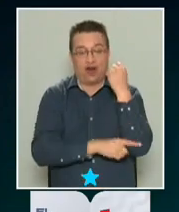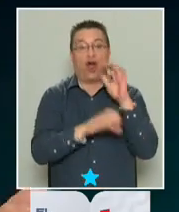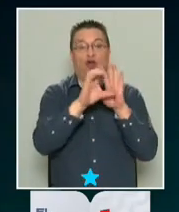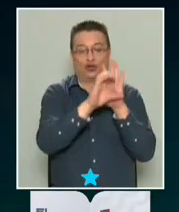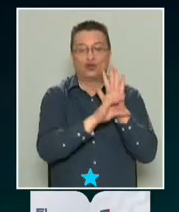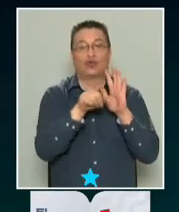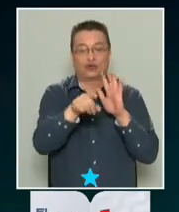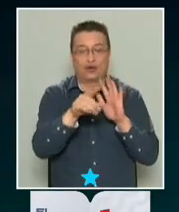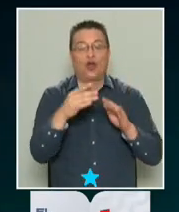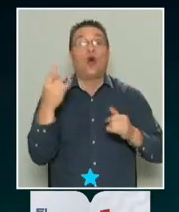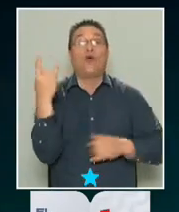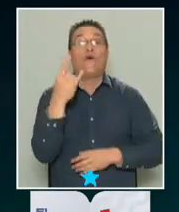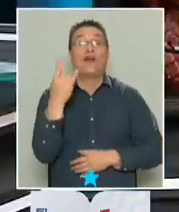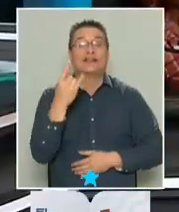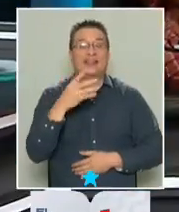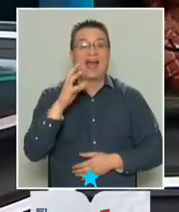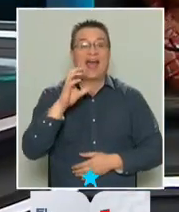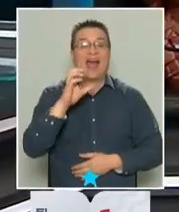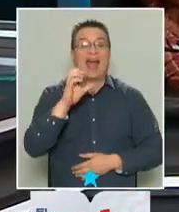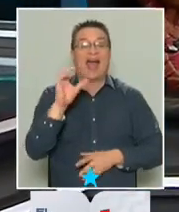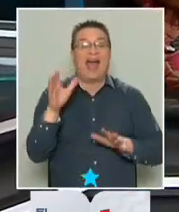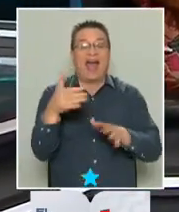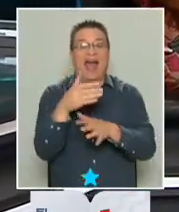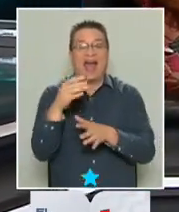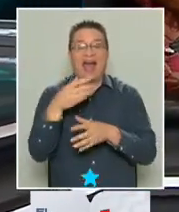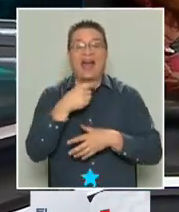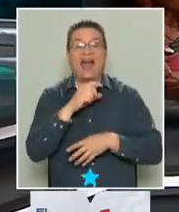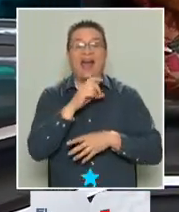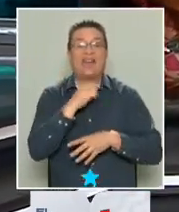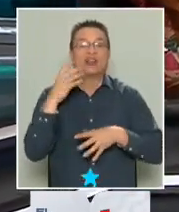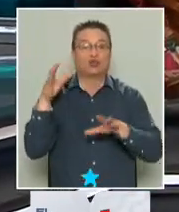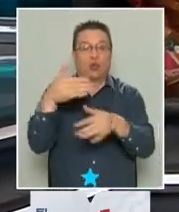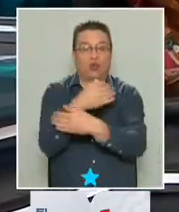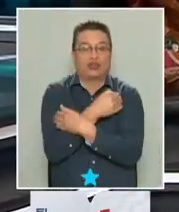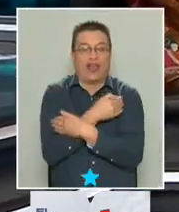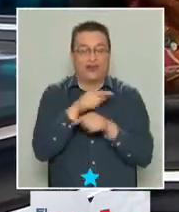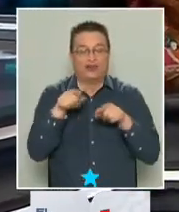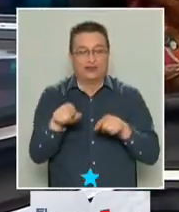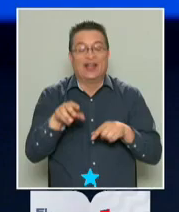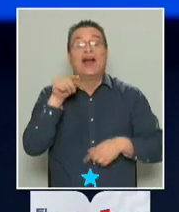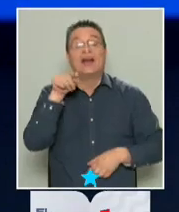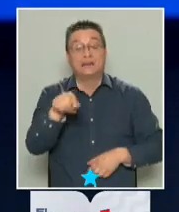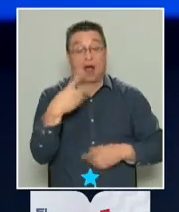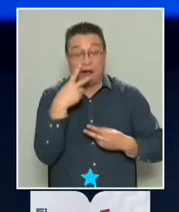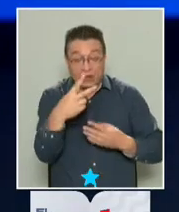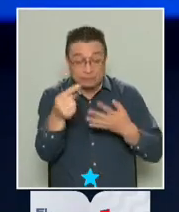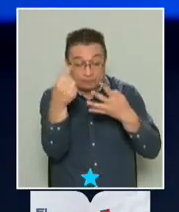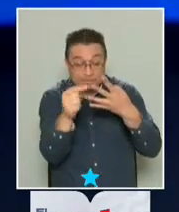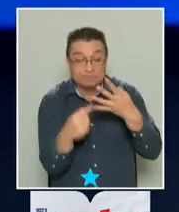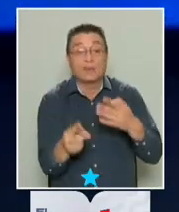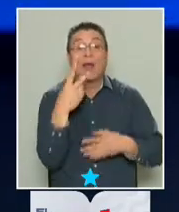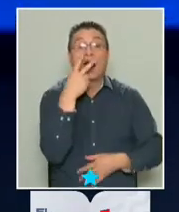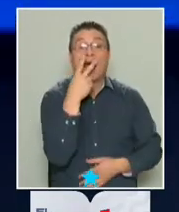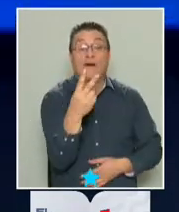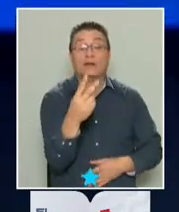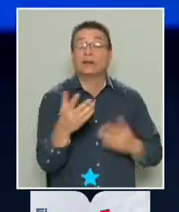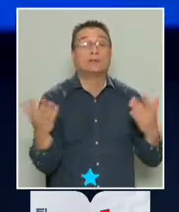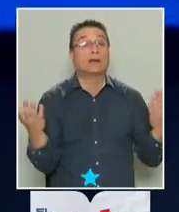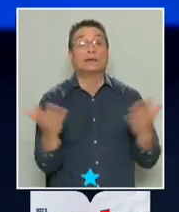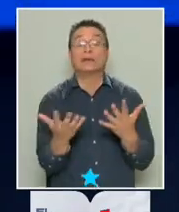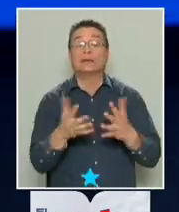hurtado tomás un placer como siempre bienvenido tiempo bien vamos a revisar lo que tiene que ver con